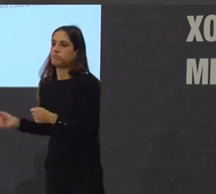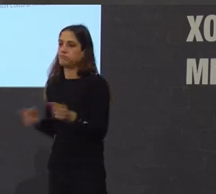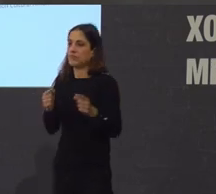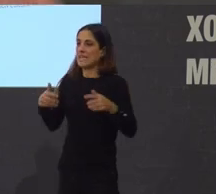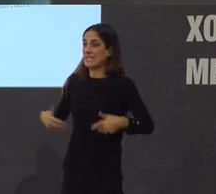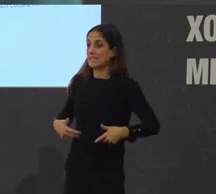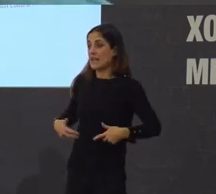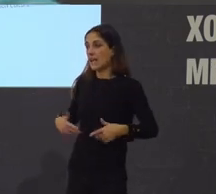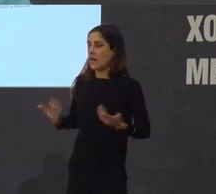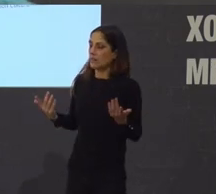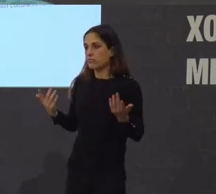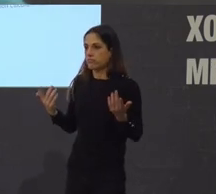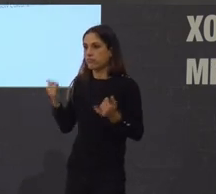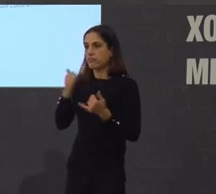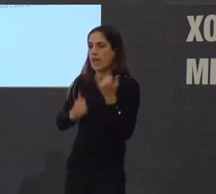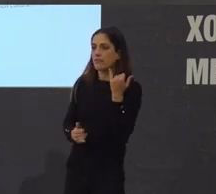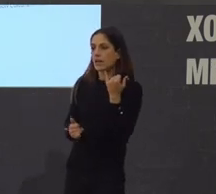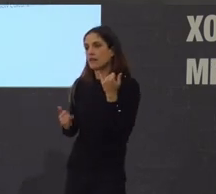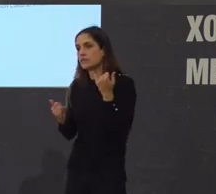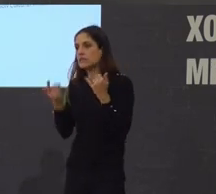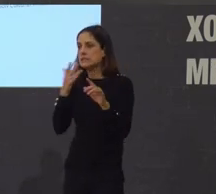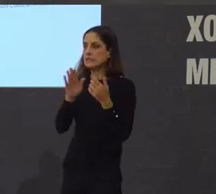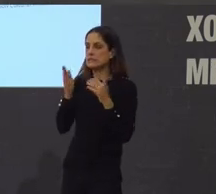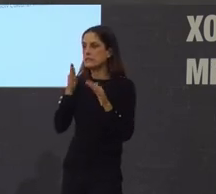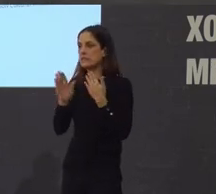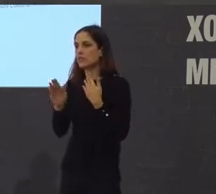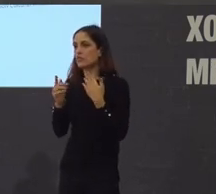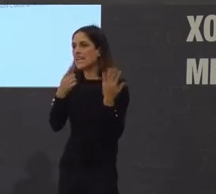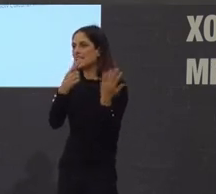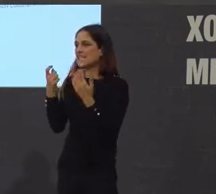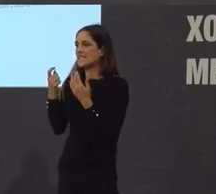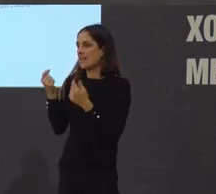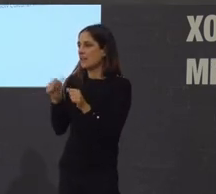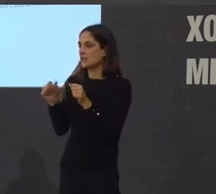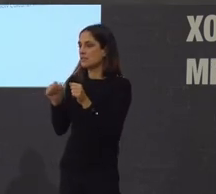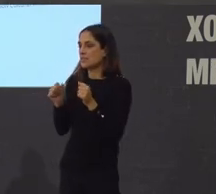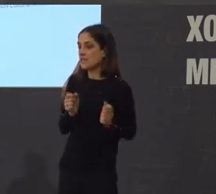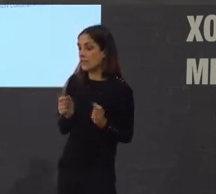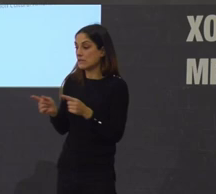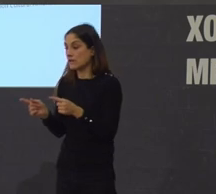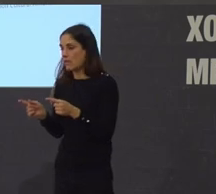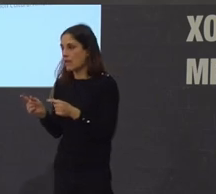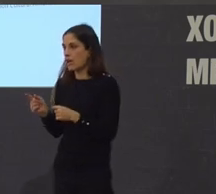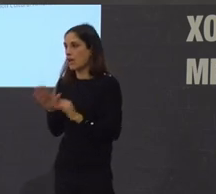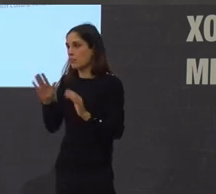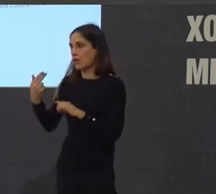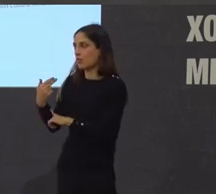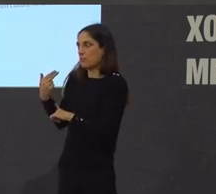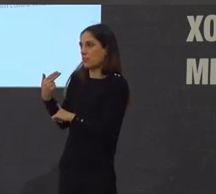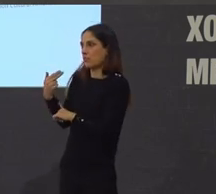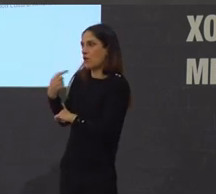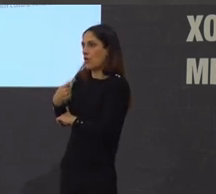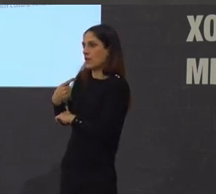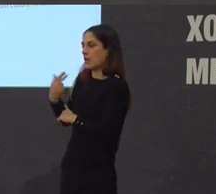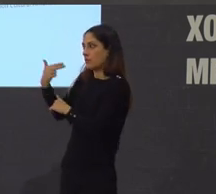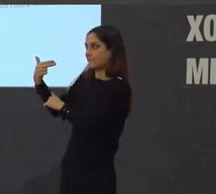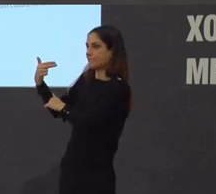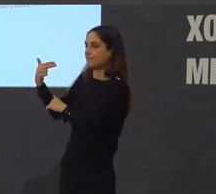600 pesetas afirma un escrito bueno vice o pistola no donde dedique una contribución voluntaria para